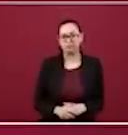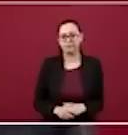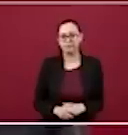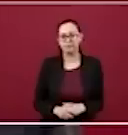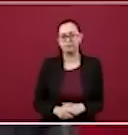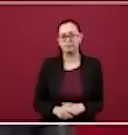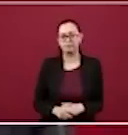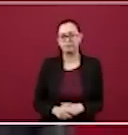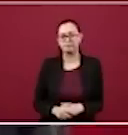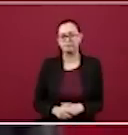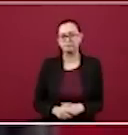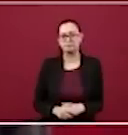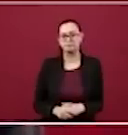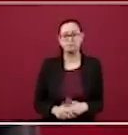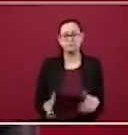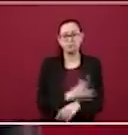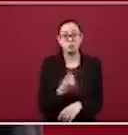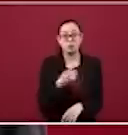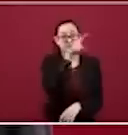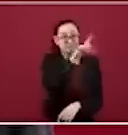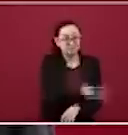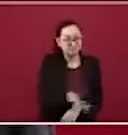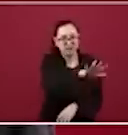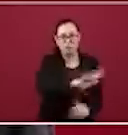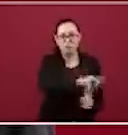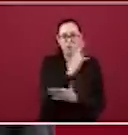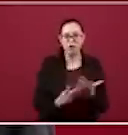que se apliquen los programas sociales.